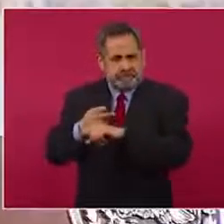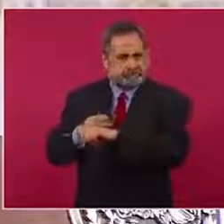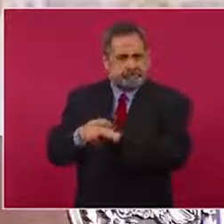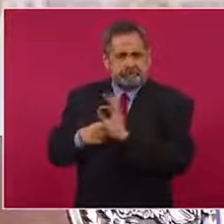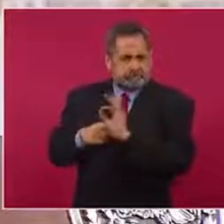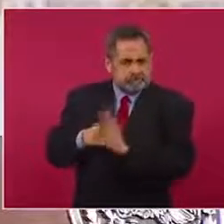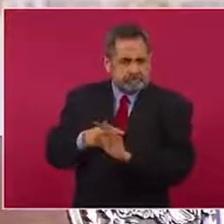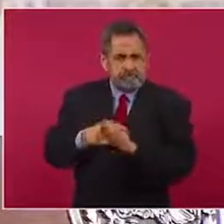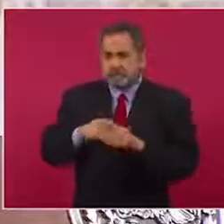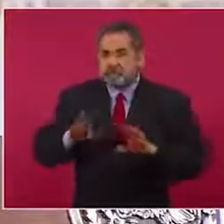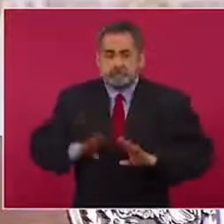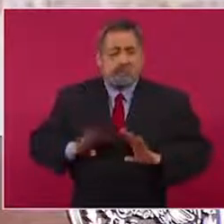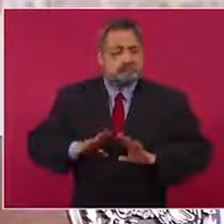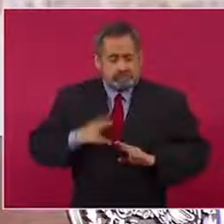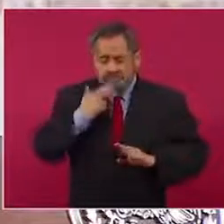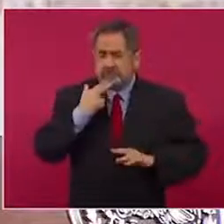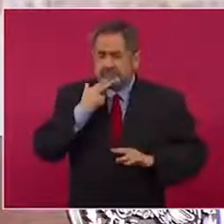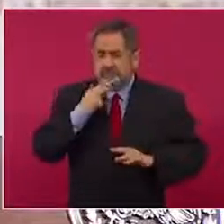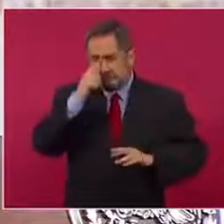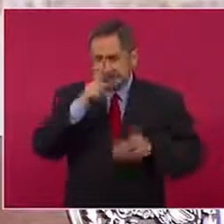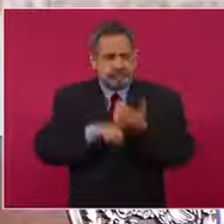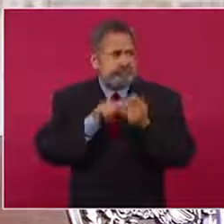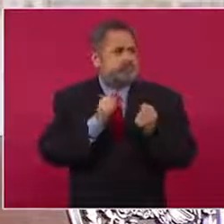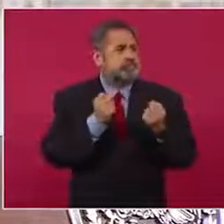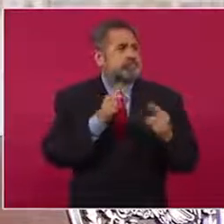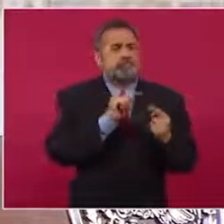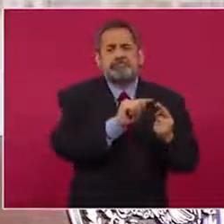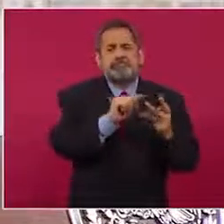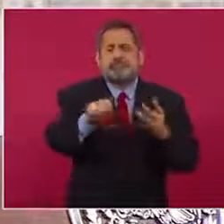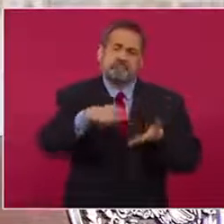beneficiando bastante. Hay mucha demanda